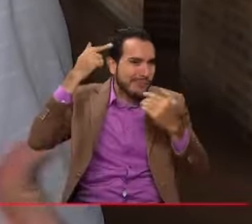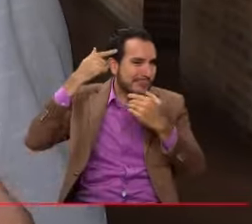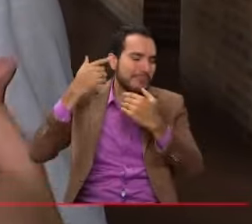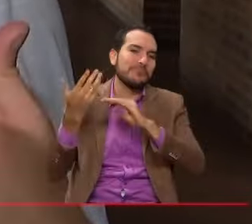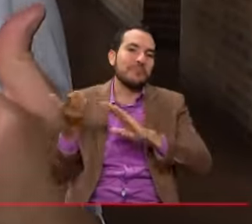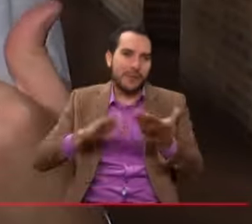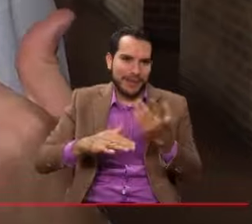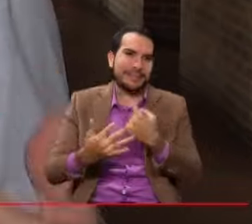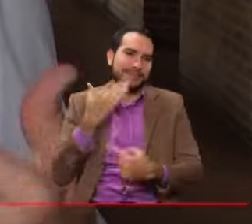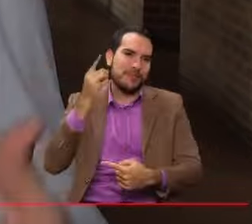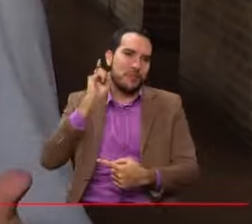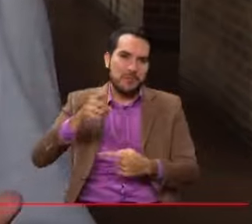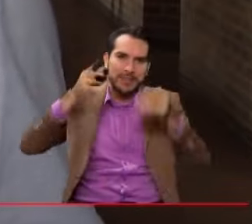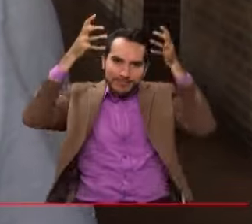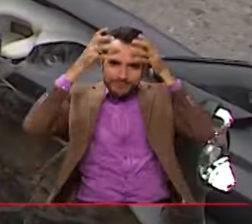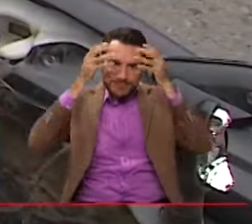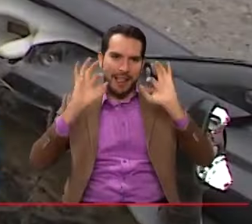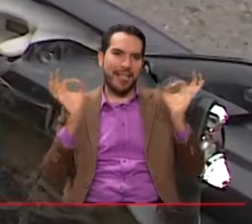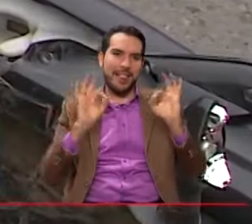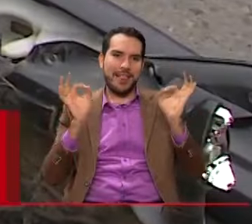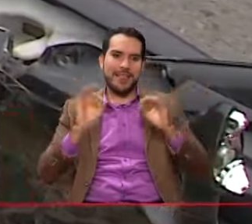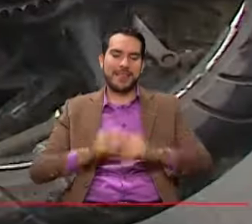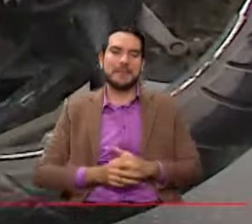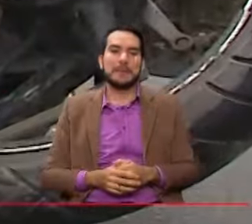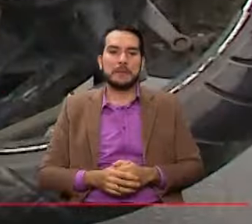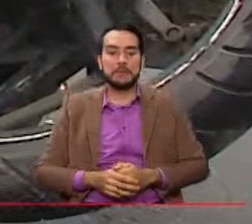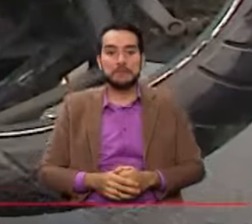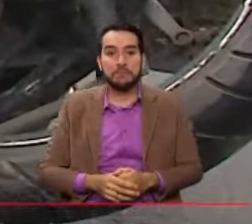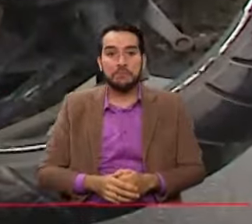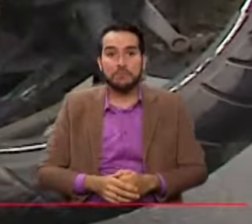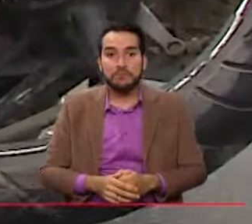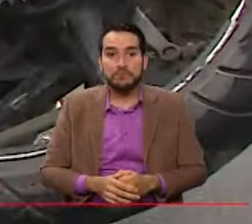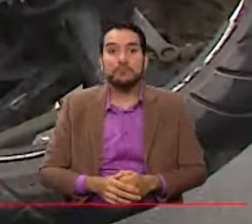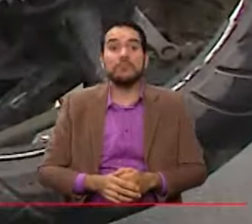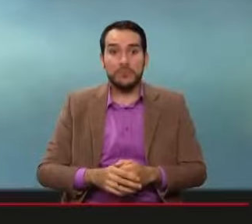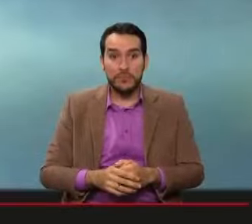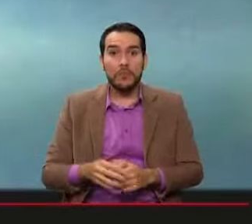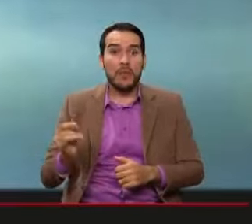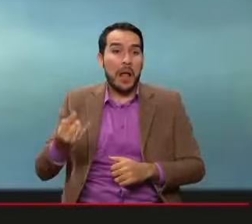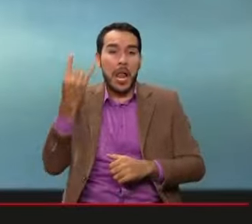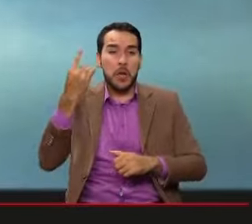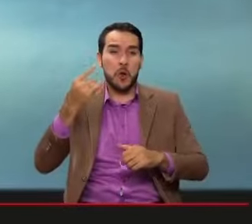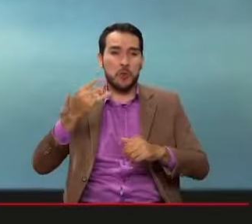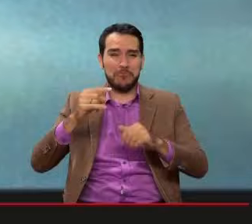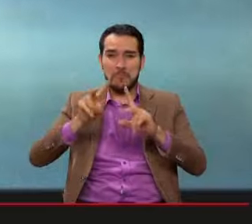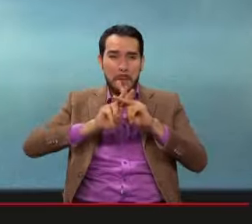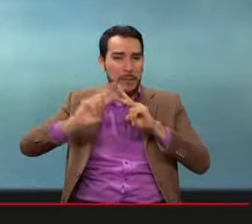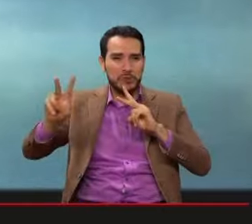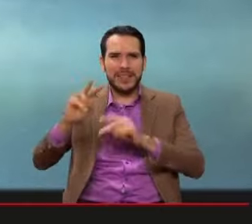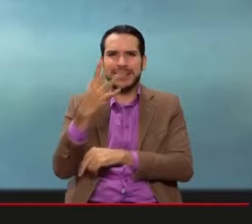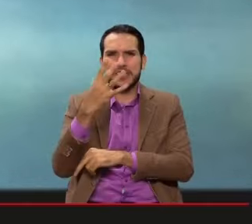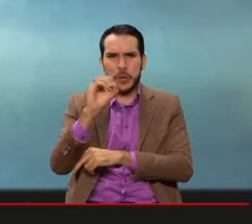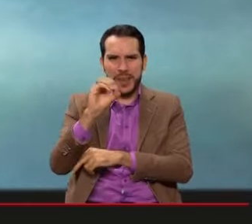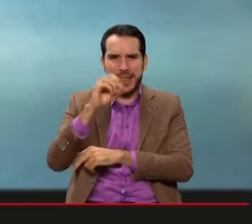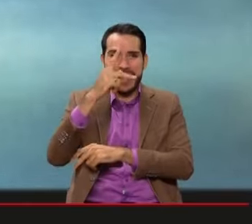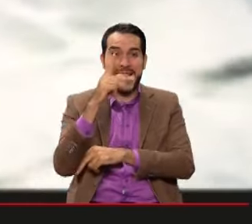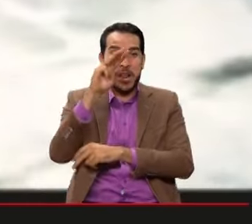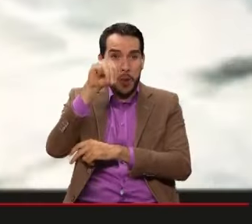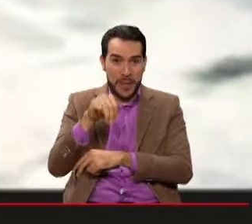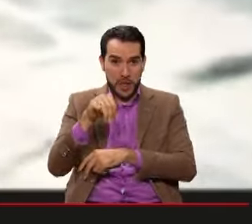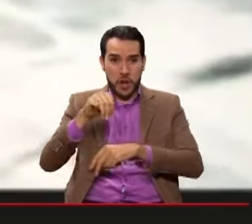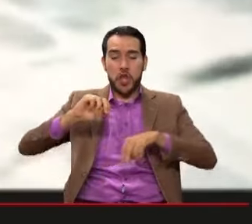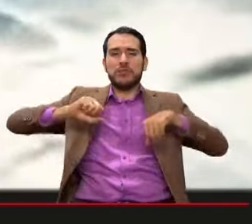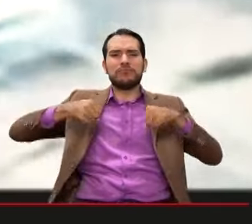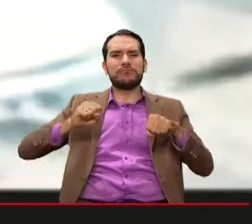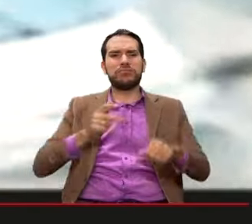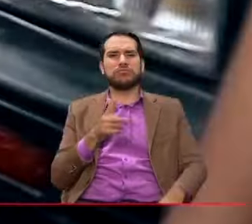error, la velocidad es la que mata. La energía que recibe el cuerpo humano cuando se desplaza a 50 kilómetros por hora no es la misma que si lo